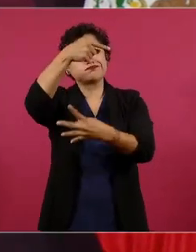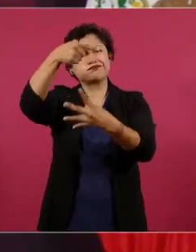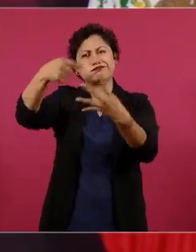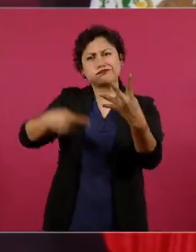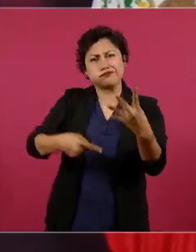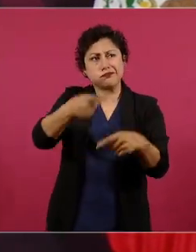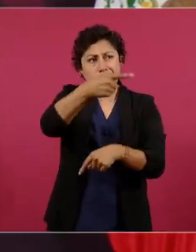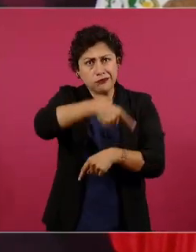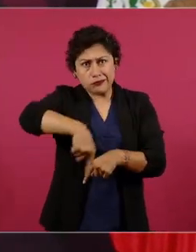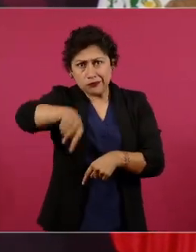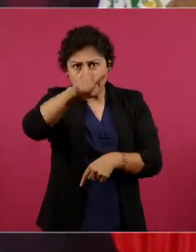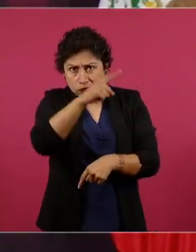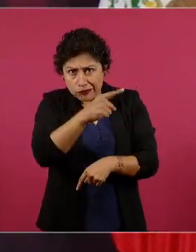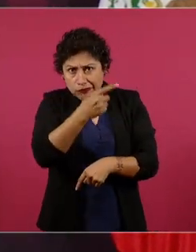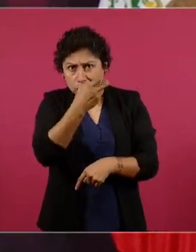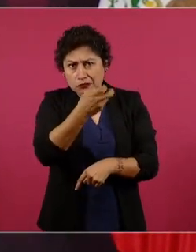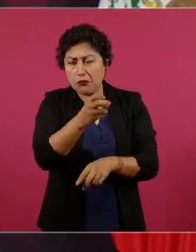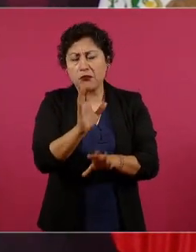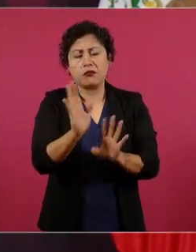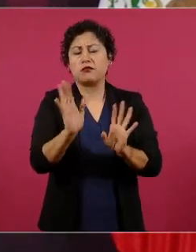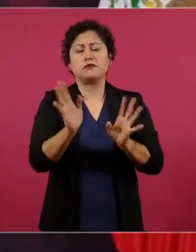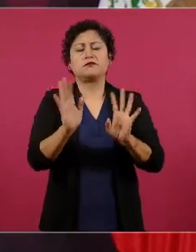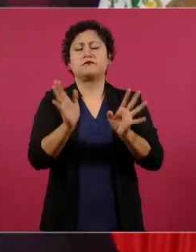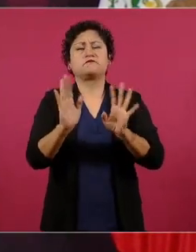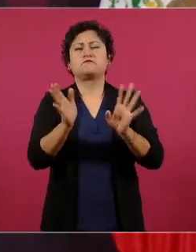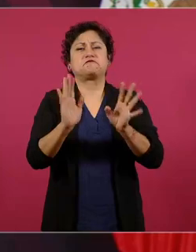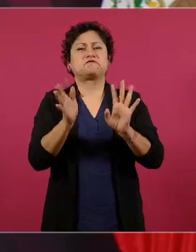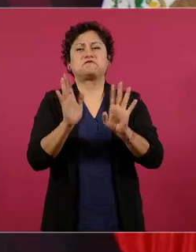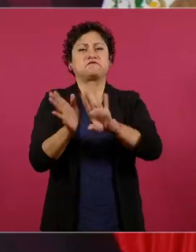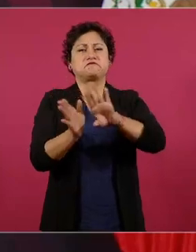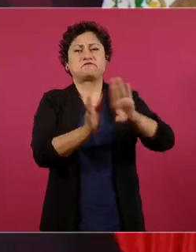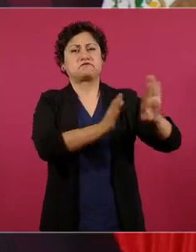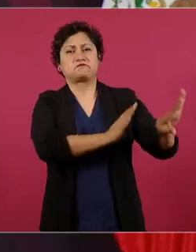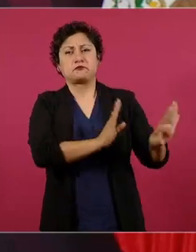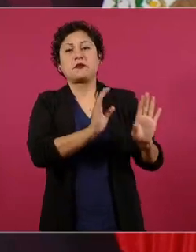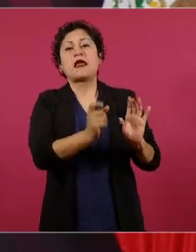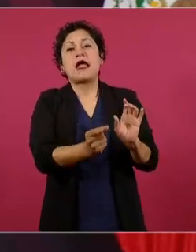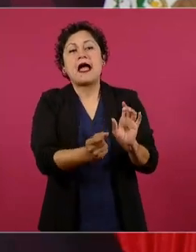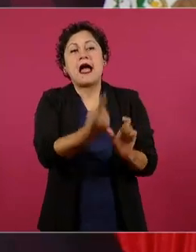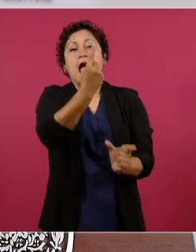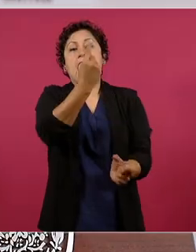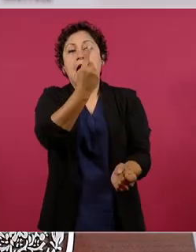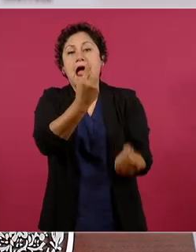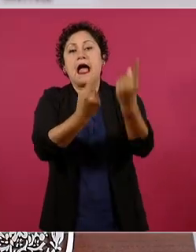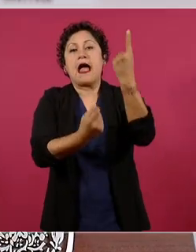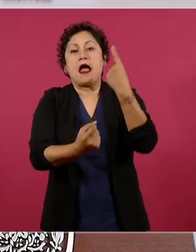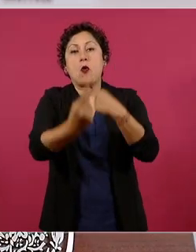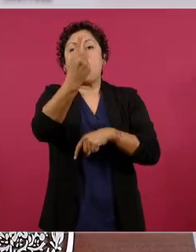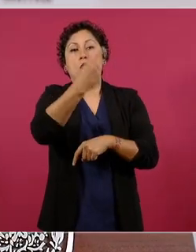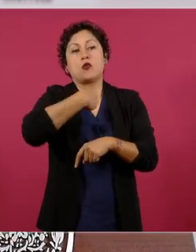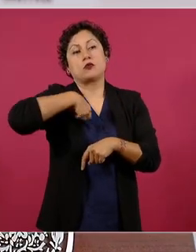Algunos que merecen todo nuestro respeto y admiración,